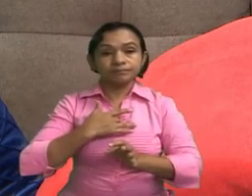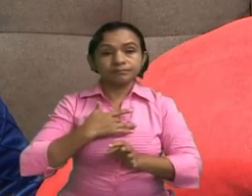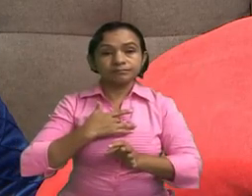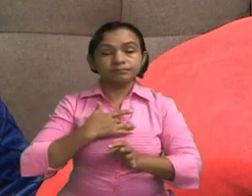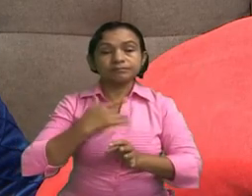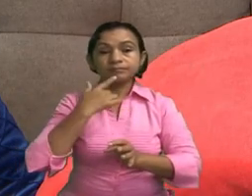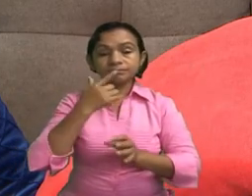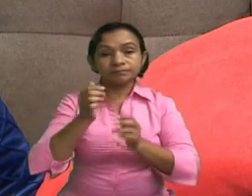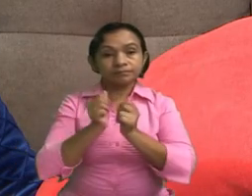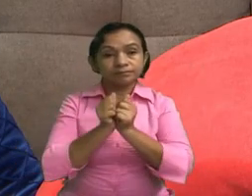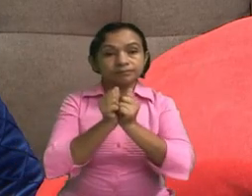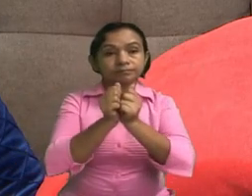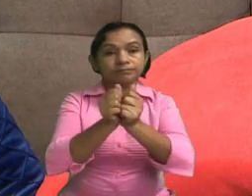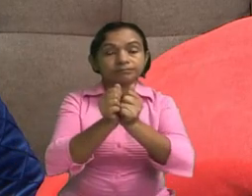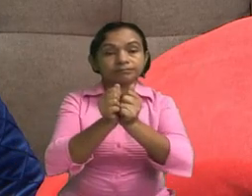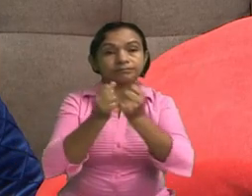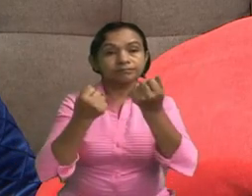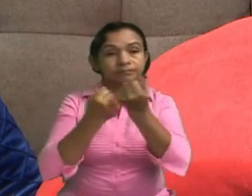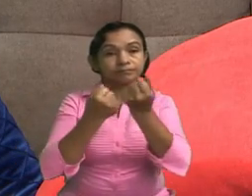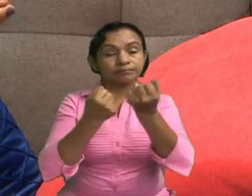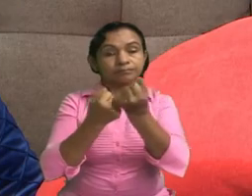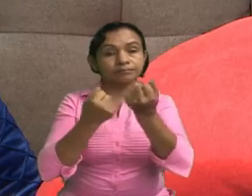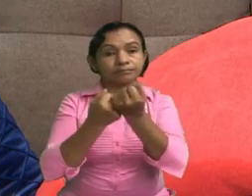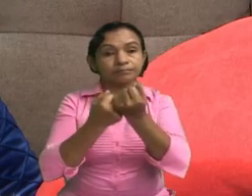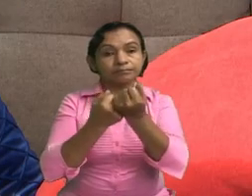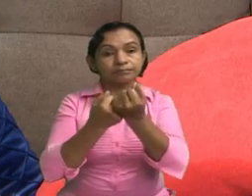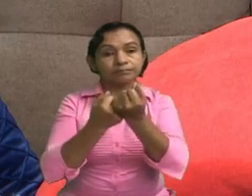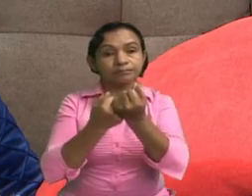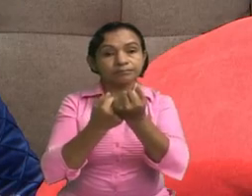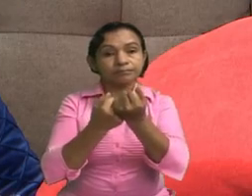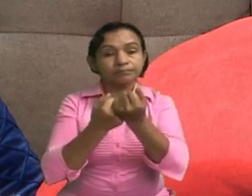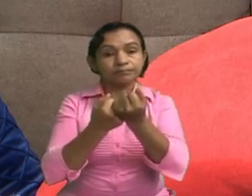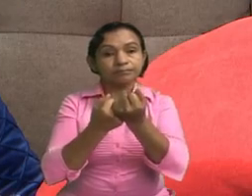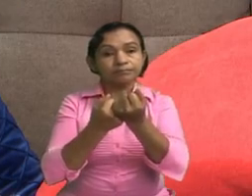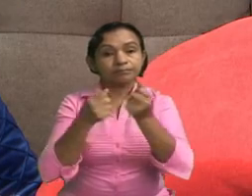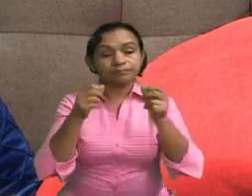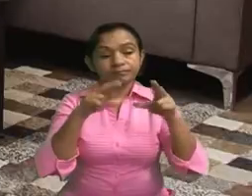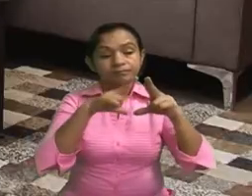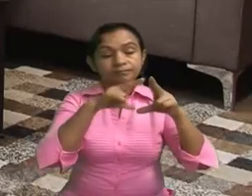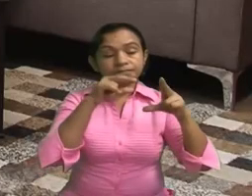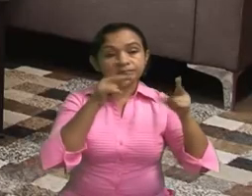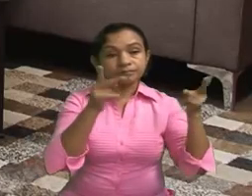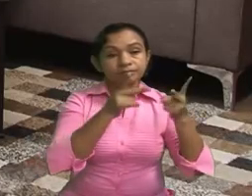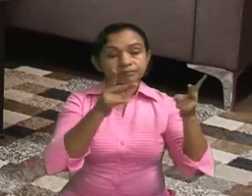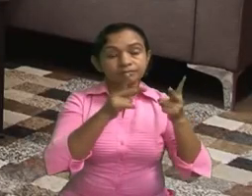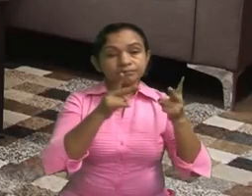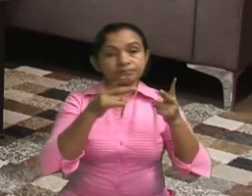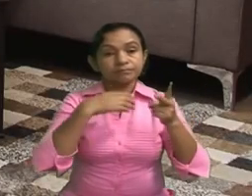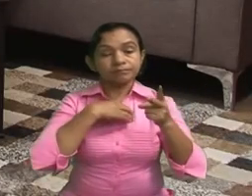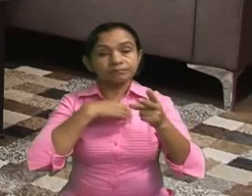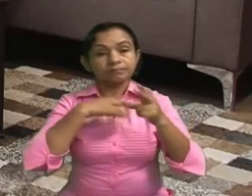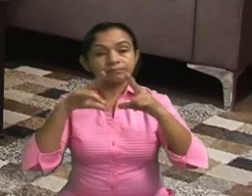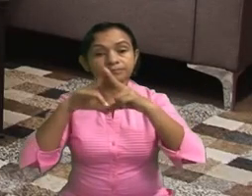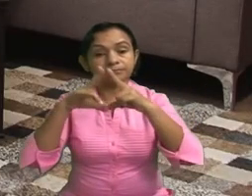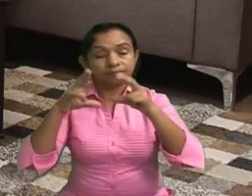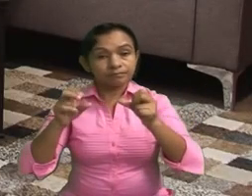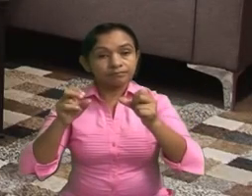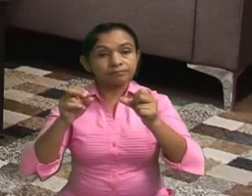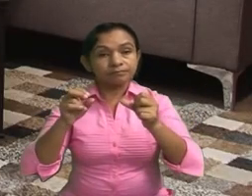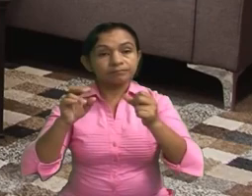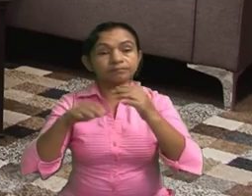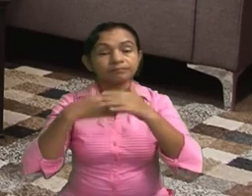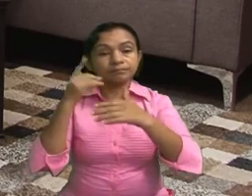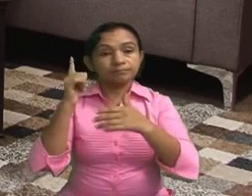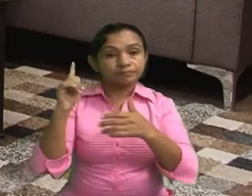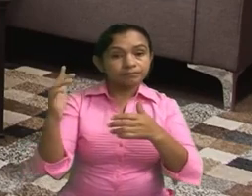demos acompañamiento, que respaldemos, como bien dice usted, tal vez vivimos en el Pacífico, pero es nuestro país y al final nos afecta